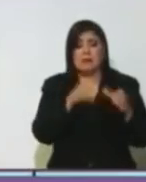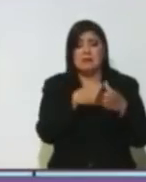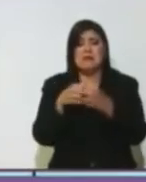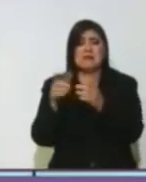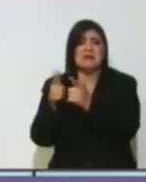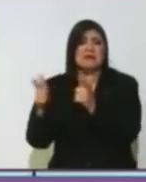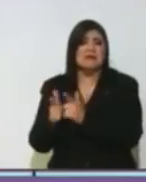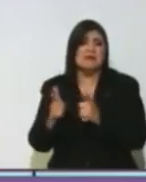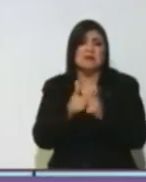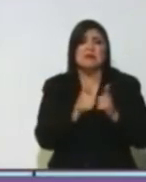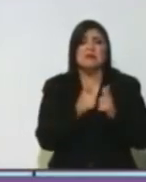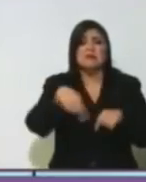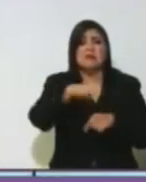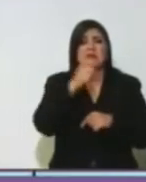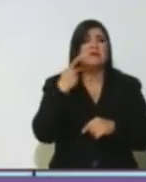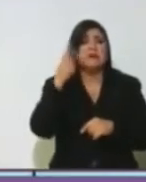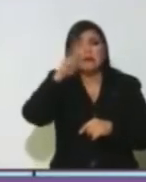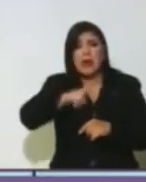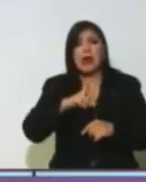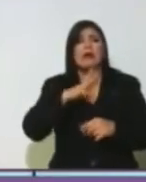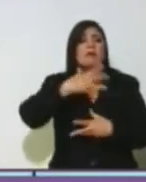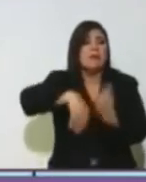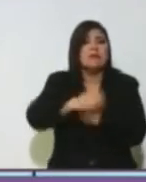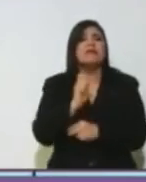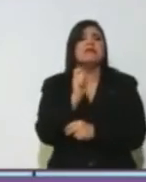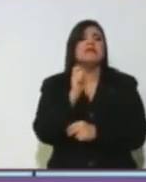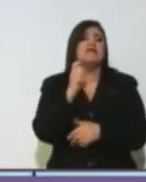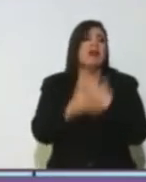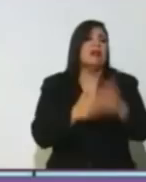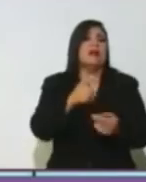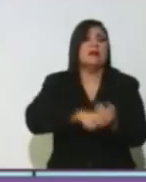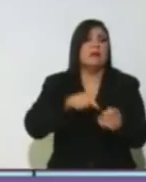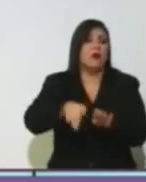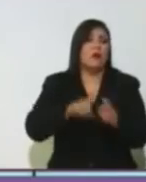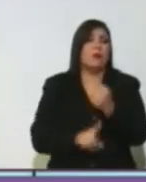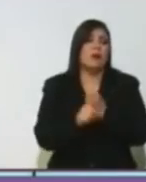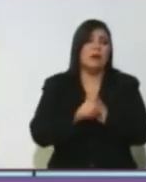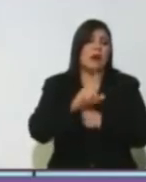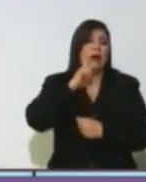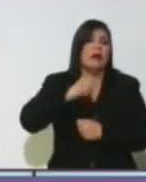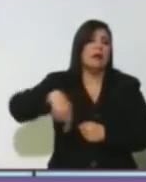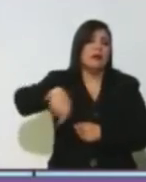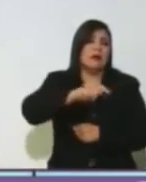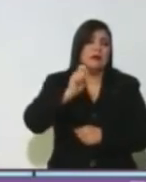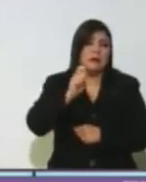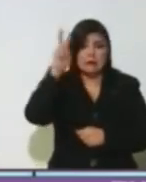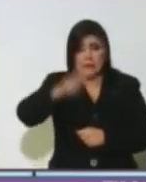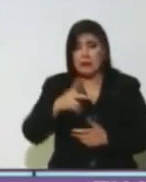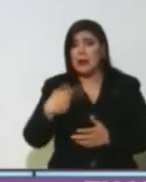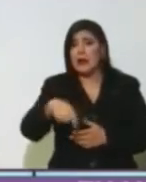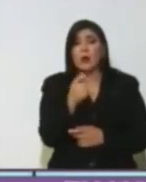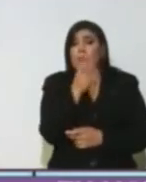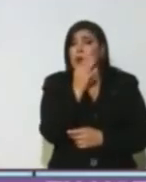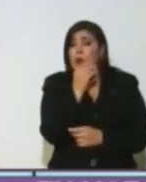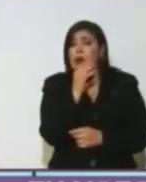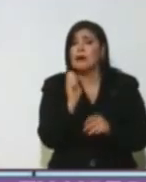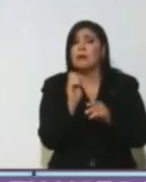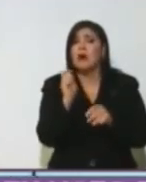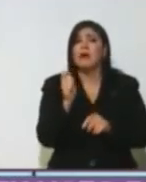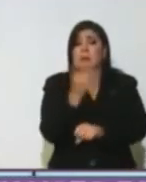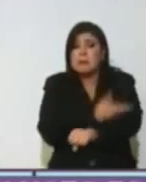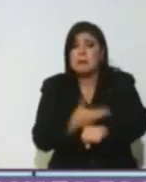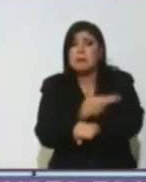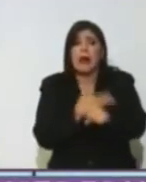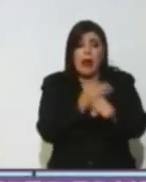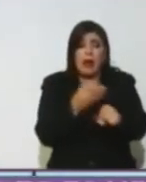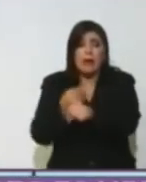que han venido a generar el problema que tenemos ahorita ellos no han tenido la capacidad para resolver cada uno